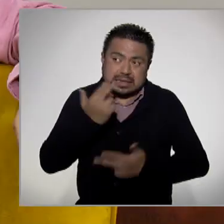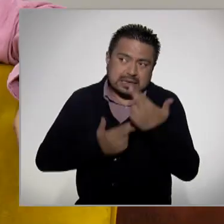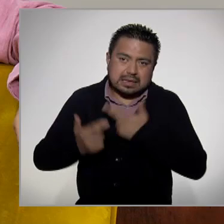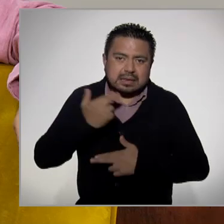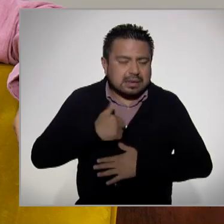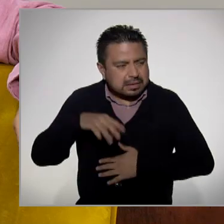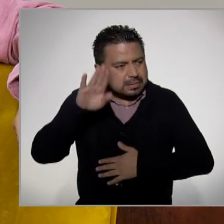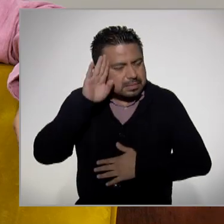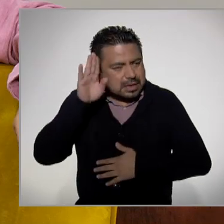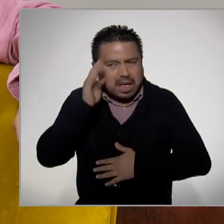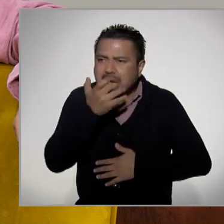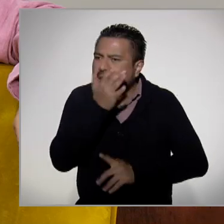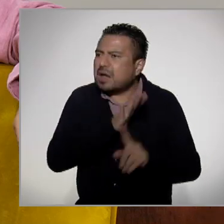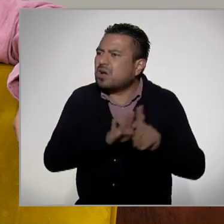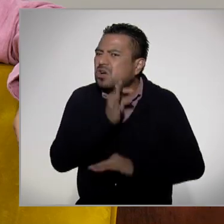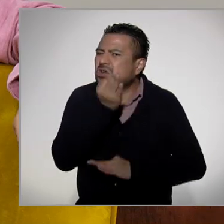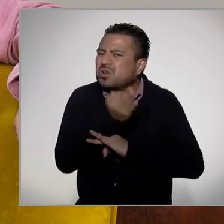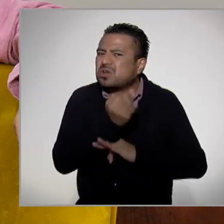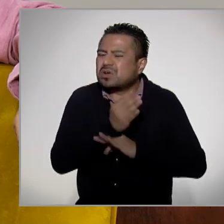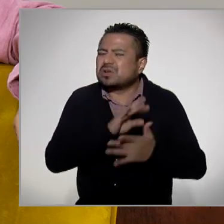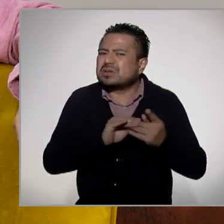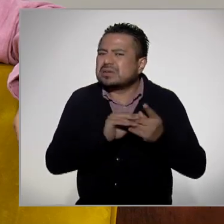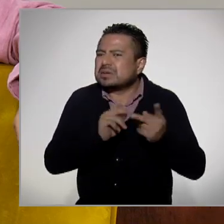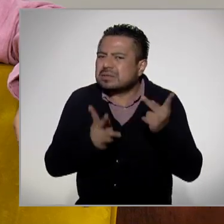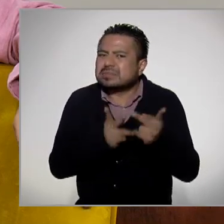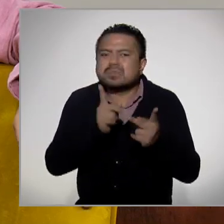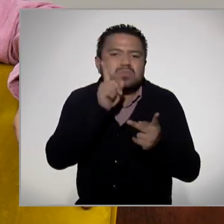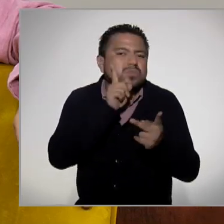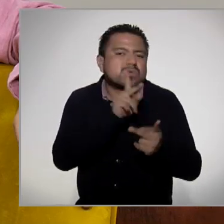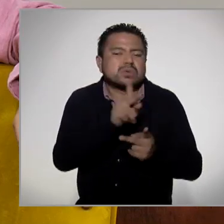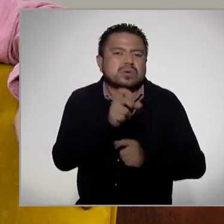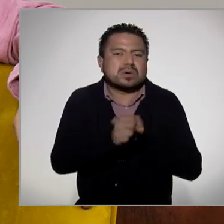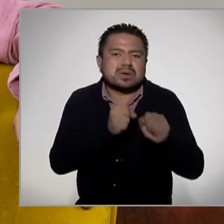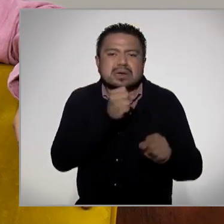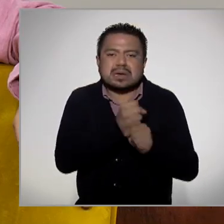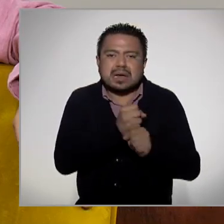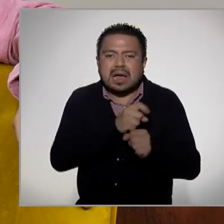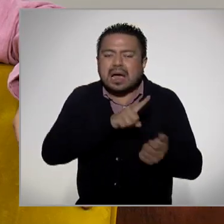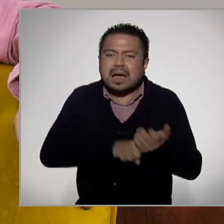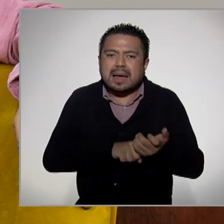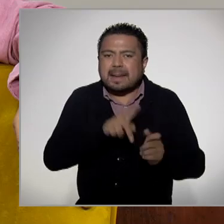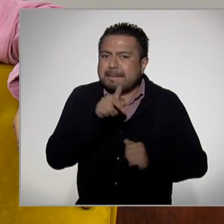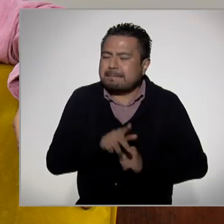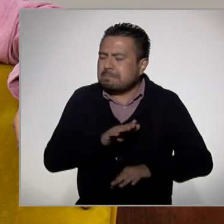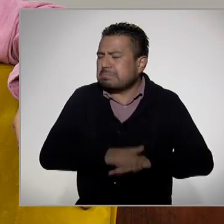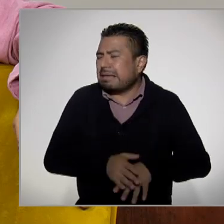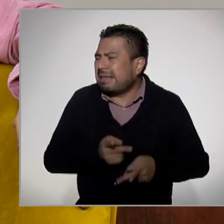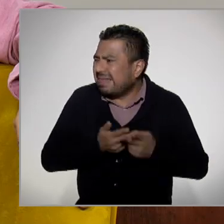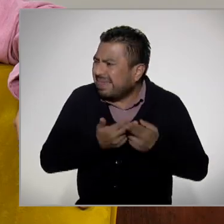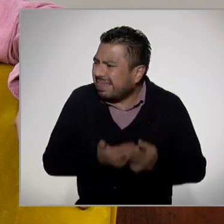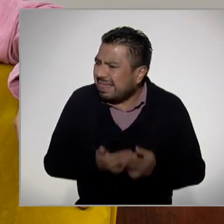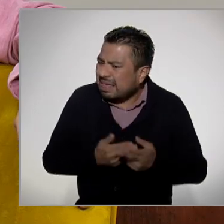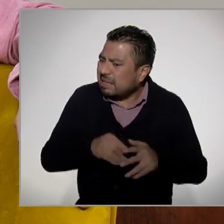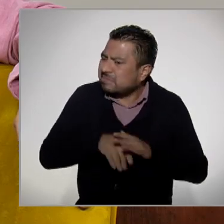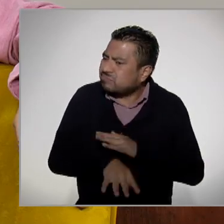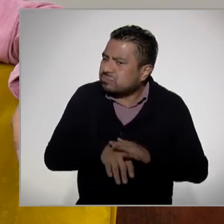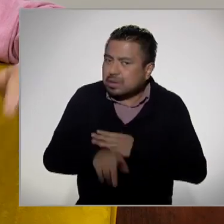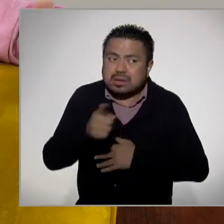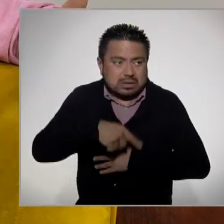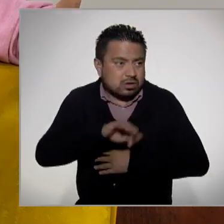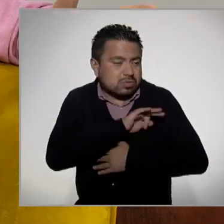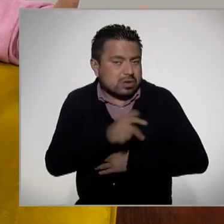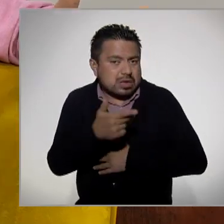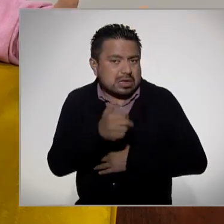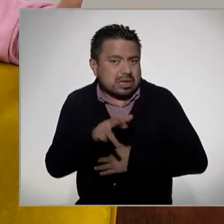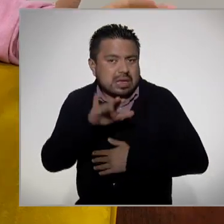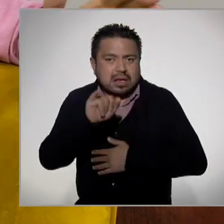en una causa común que ahorita es una de las preguntas mujeres en edad fértil hemorragias muy abundantes ellas podrían tomar hierro pero está